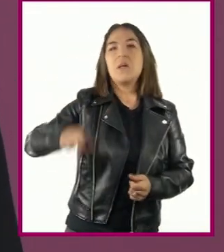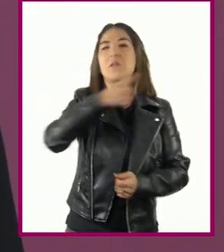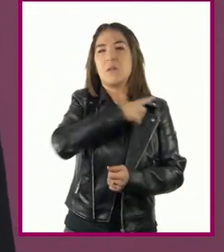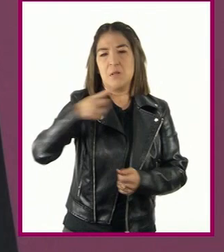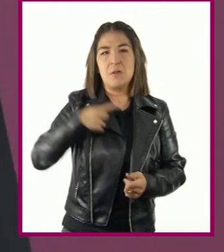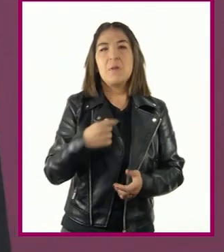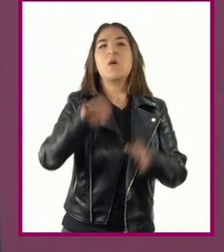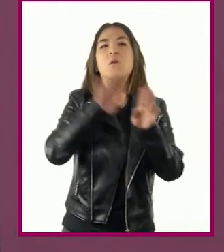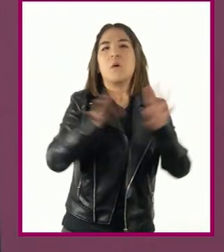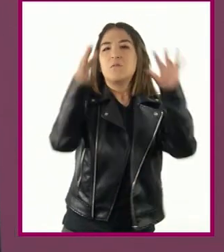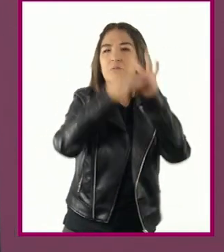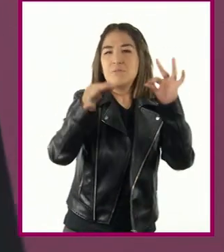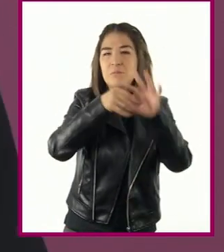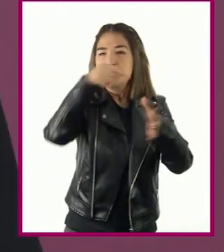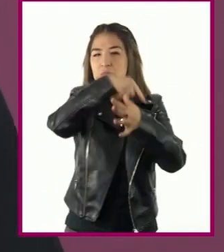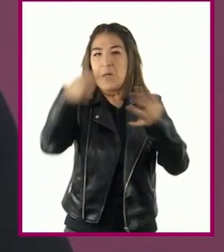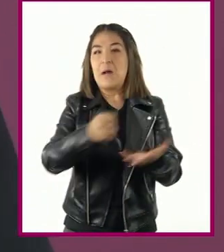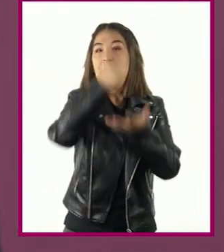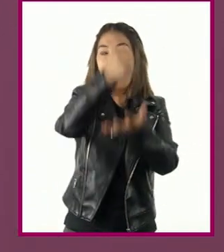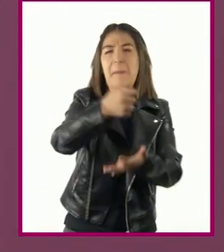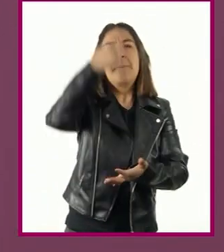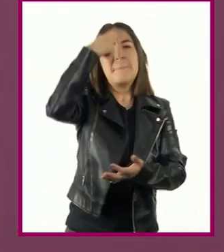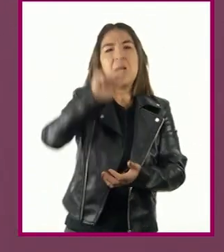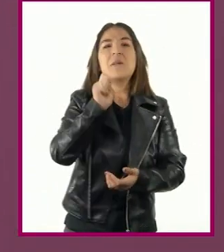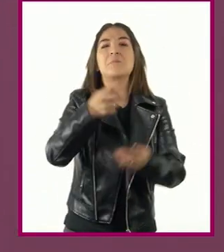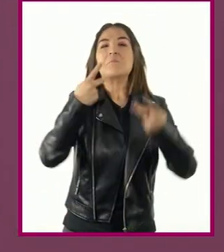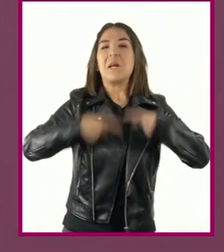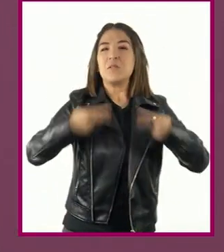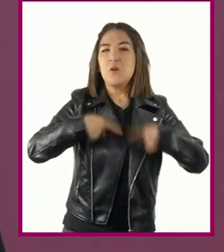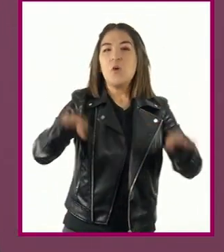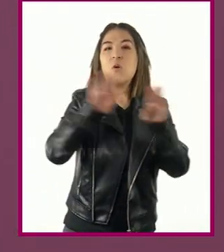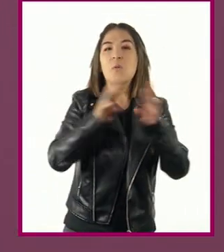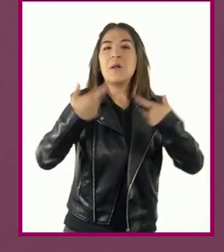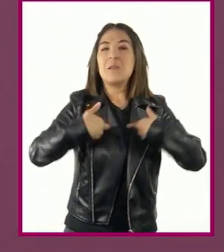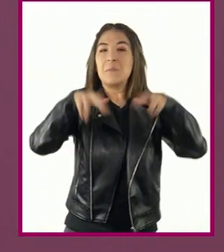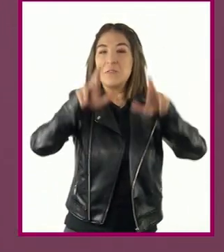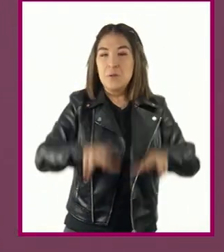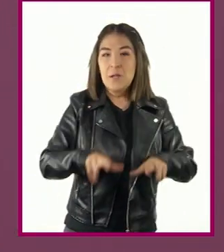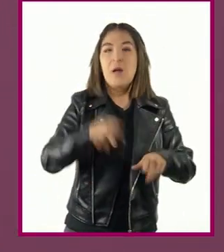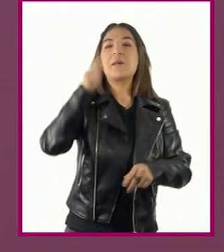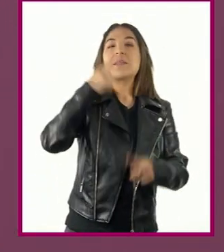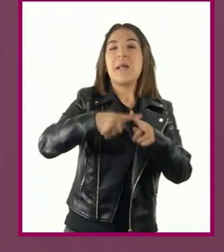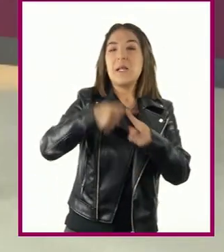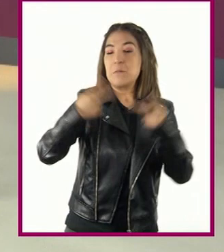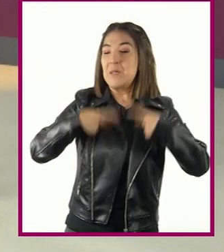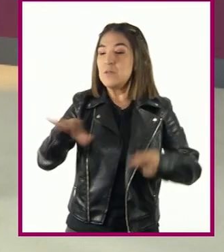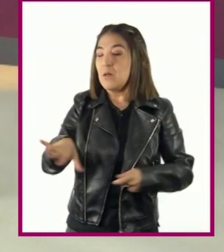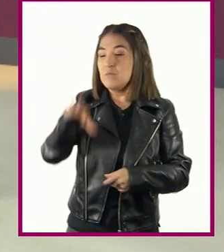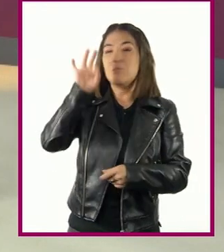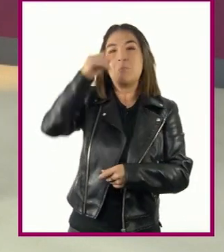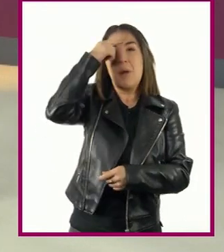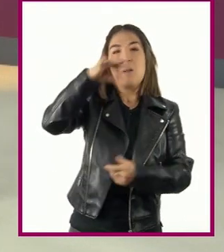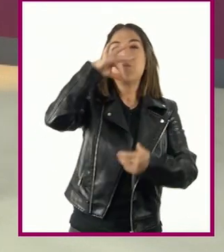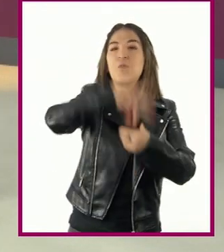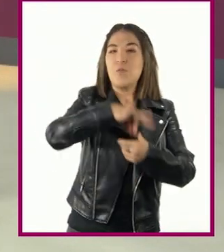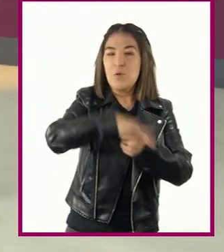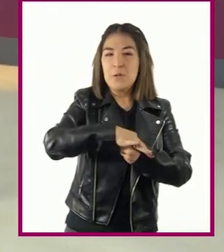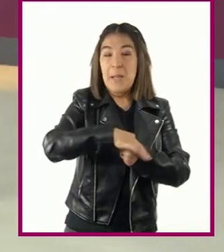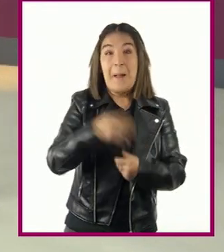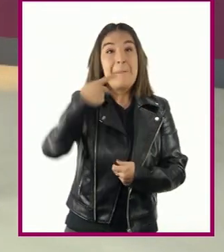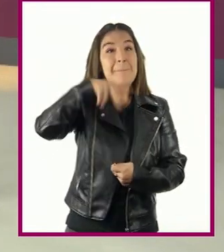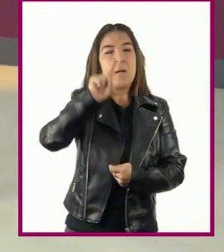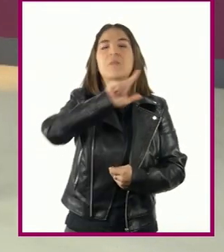al Congreso, pues en este estaban los representantes populares electos por la ciudadanía.